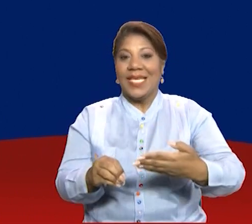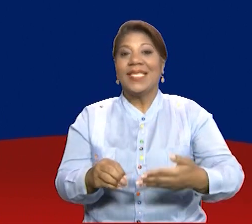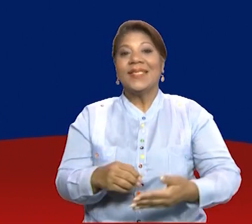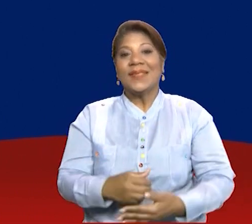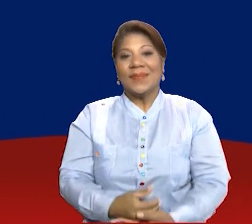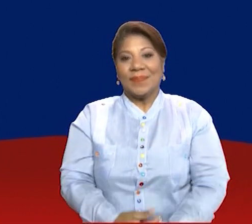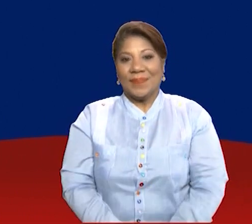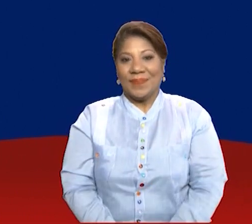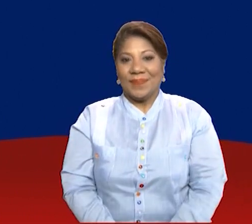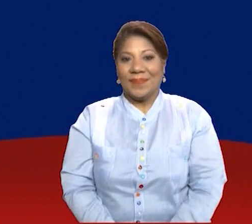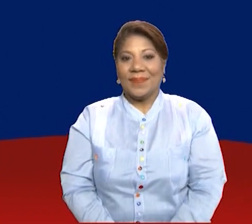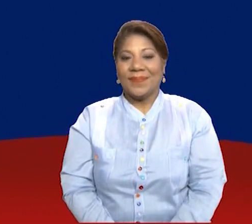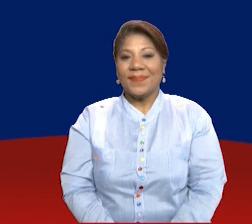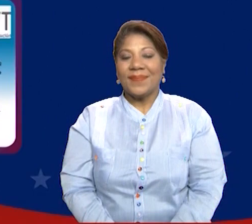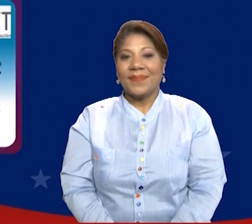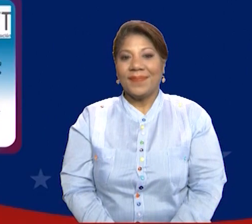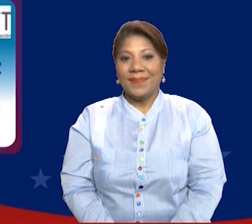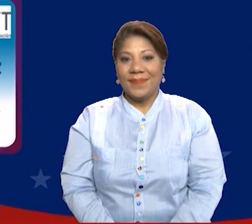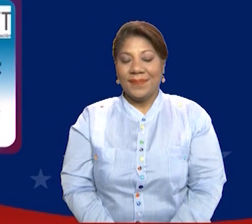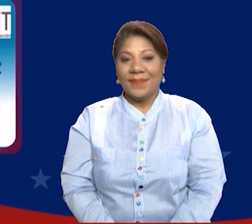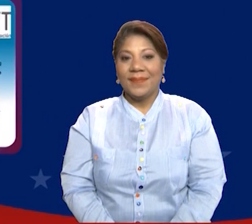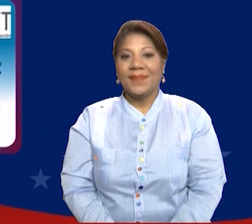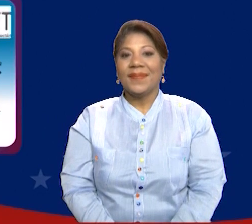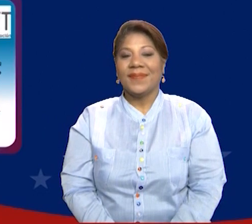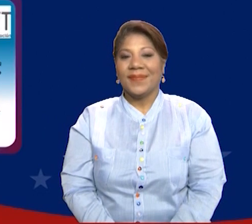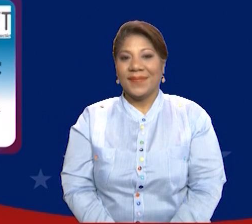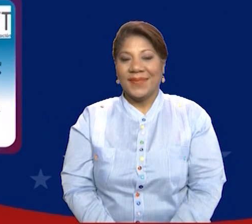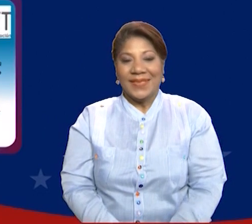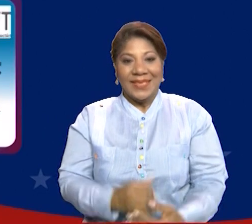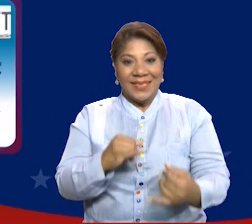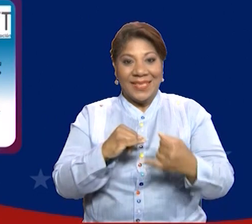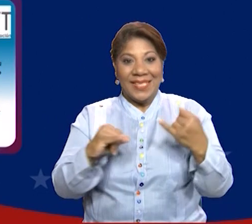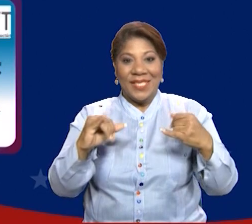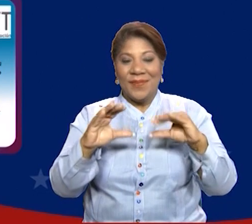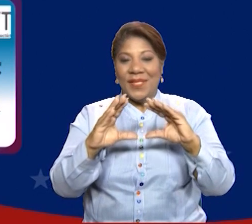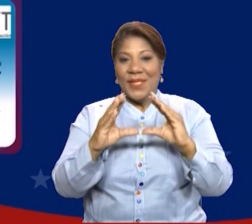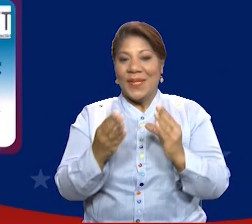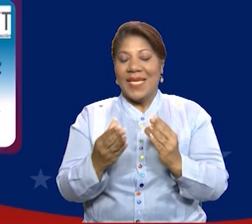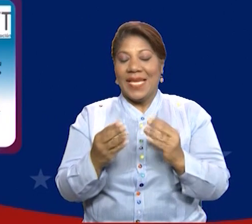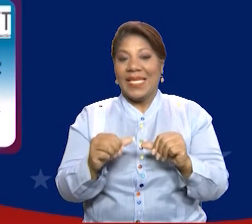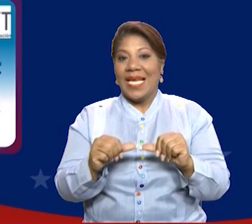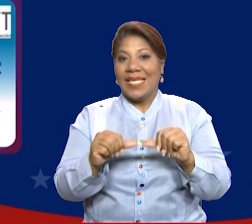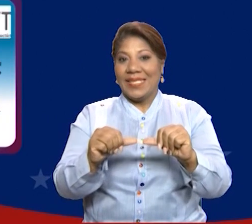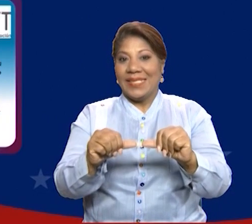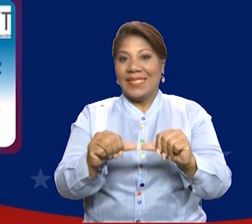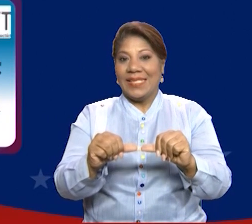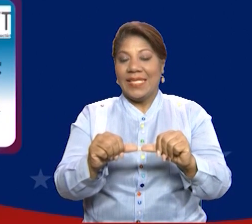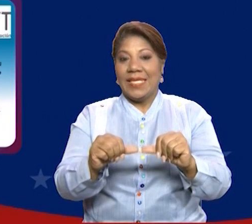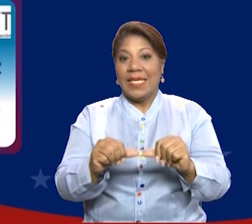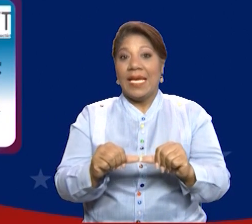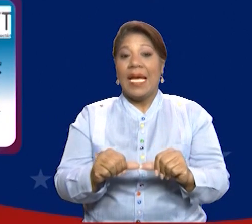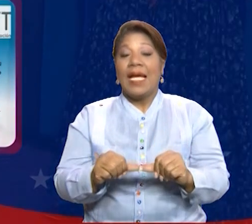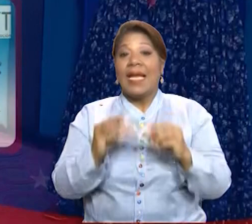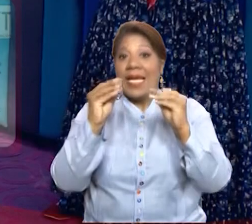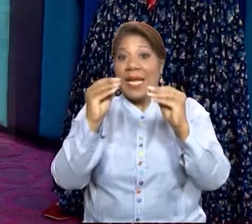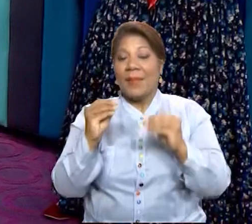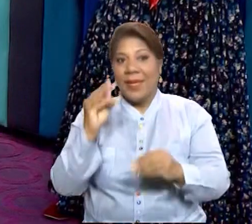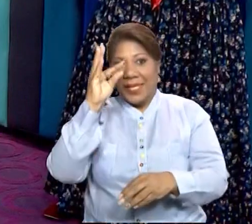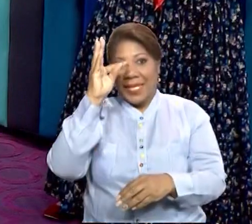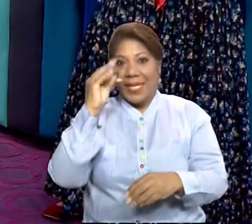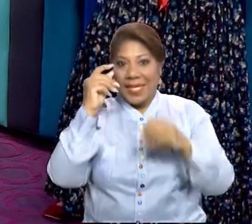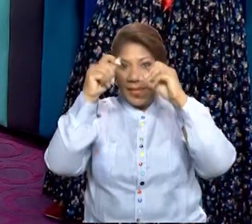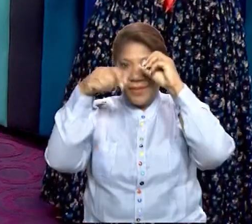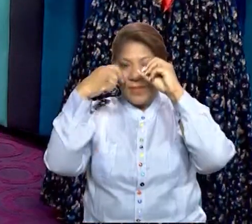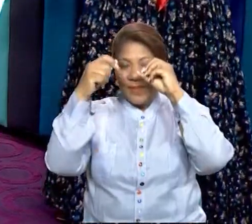Oeste. Por acá, chicos, hemos terminado. Y a continuación, yo los dejo con un